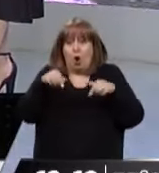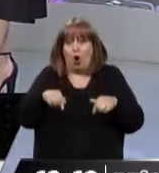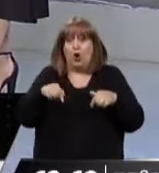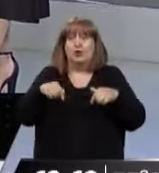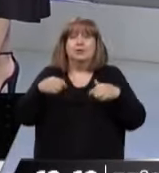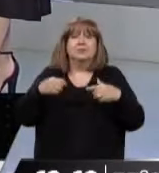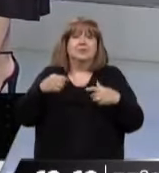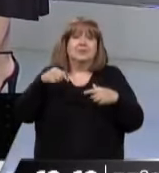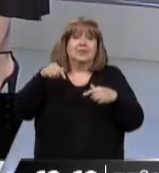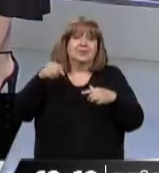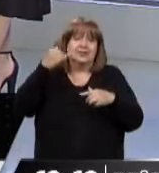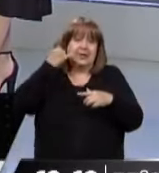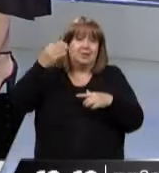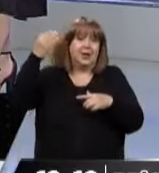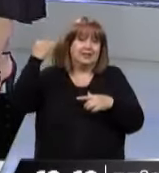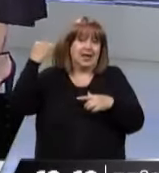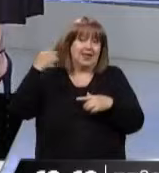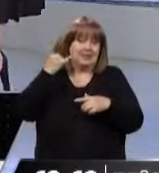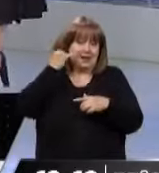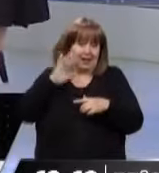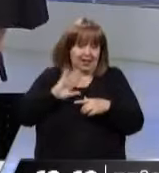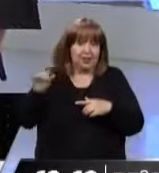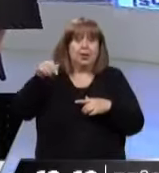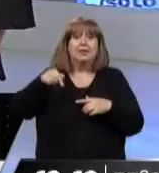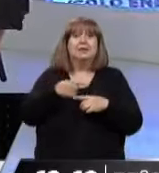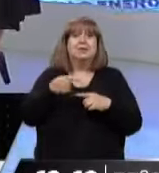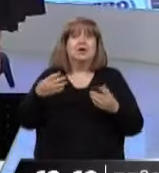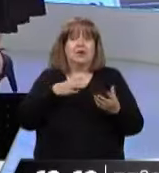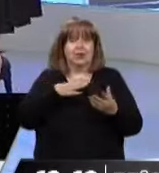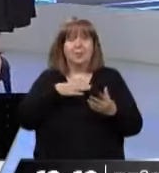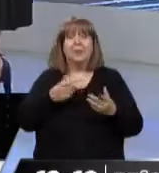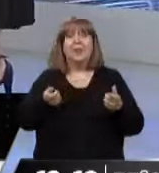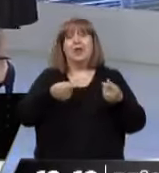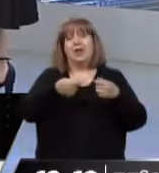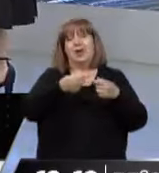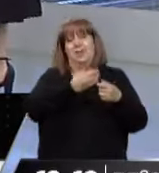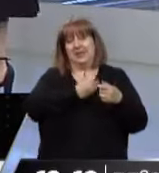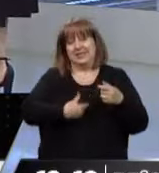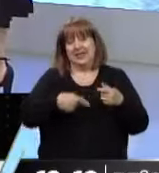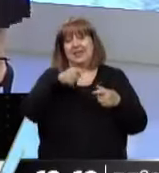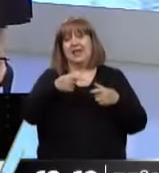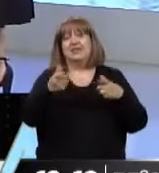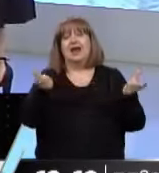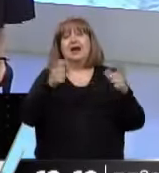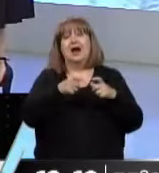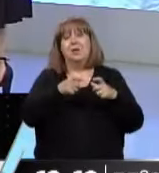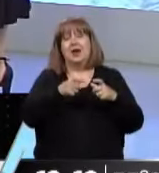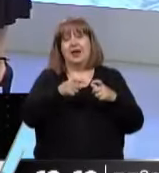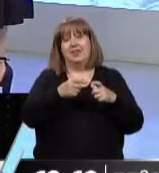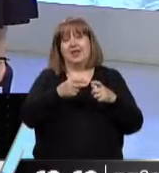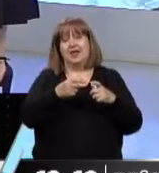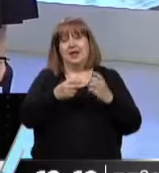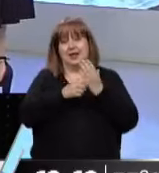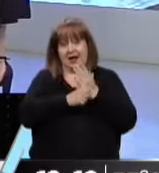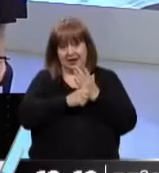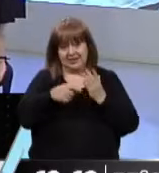pasada se concretó y lo de esta semana estaba allí en suspenso. Lo que nos explicaba el presidente de la Cámara de Abastecedores de Mendoza, justamente decía que tiene que ver con la ley